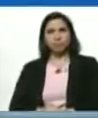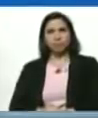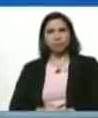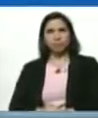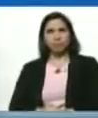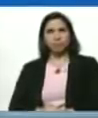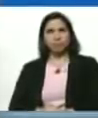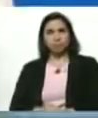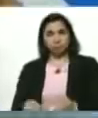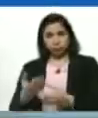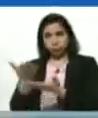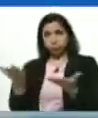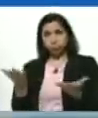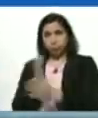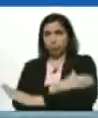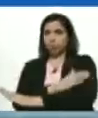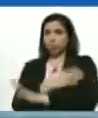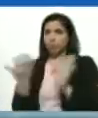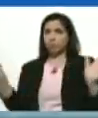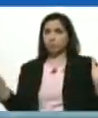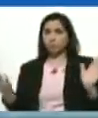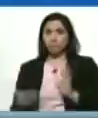aquí estaba de ello